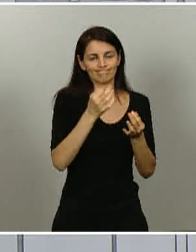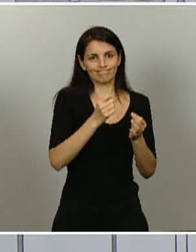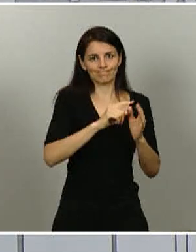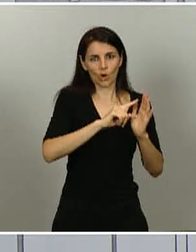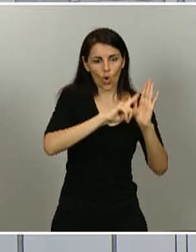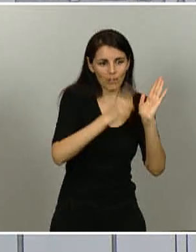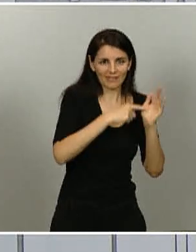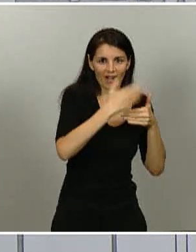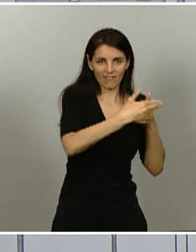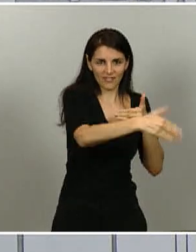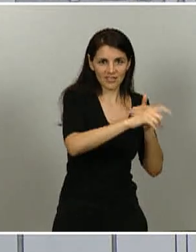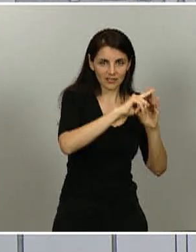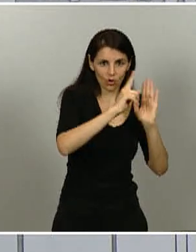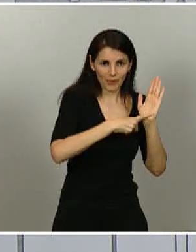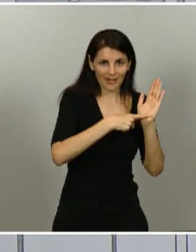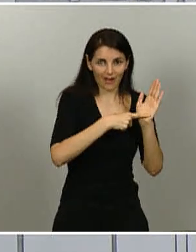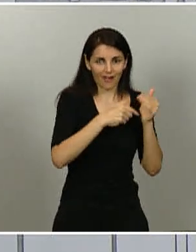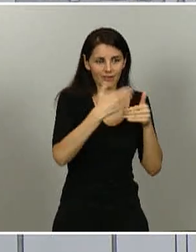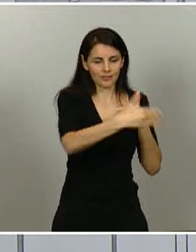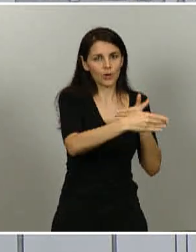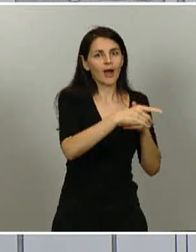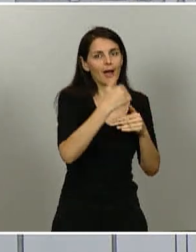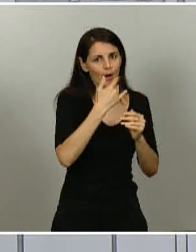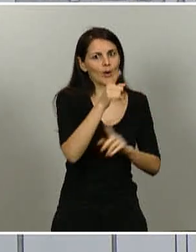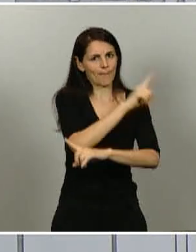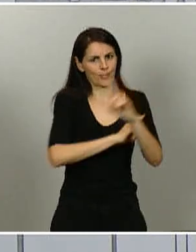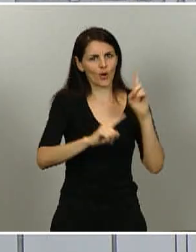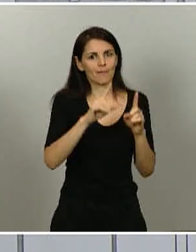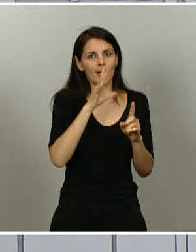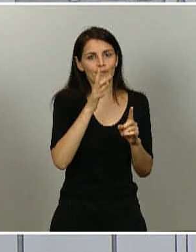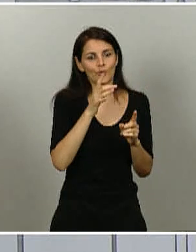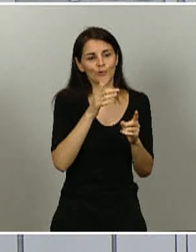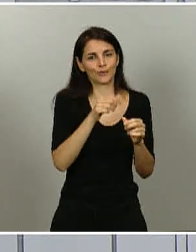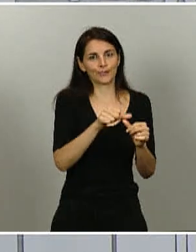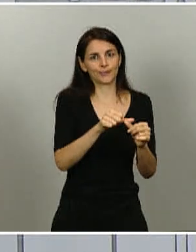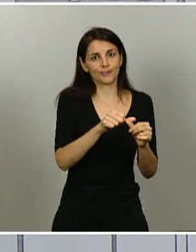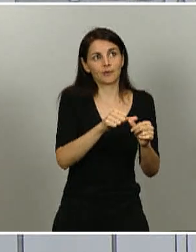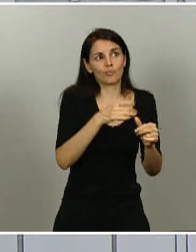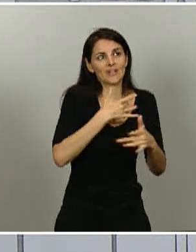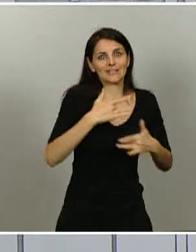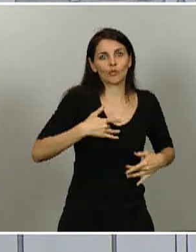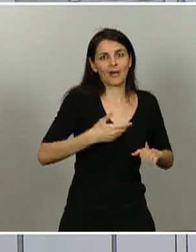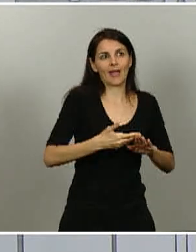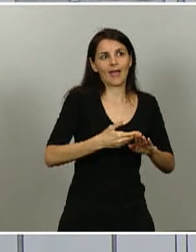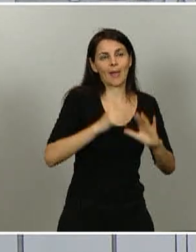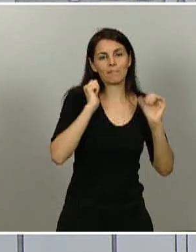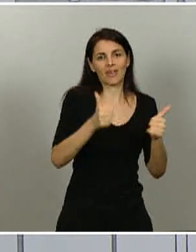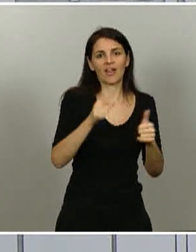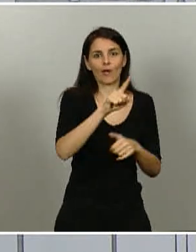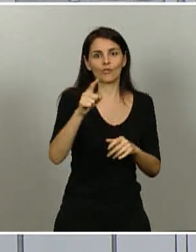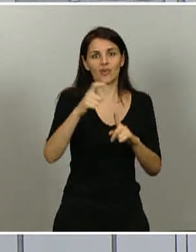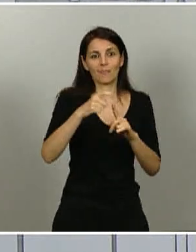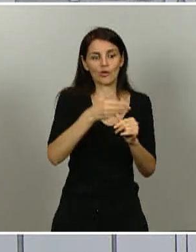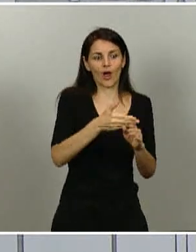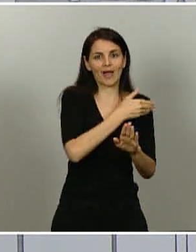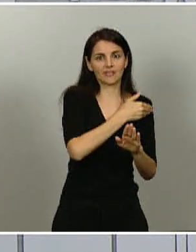antes del 11 de mayo y que pudieron fallecer después. Esto es lo que nos hizo en un momento determinado bloquear la